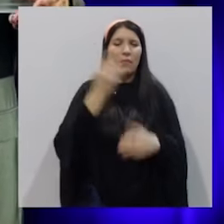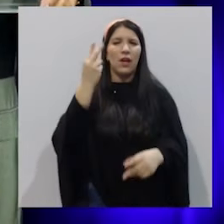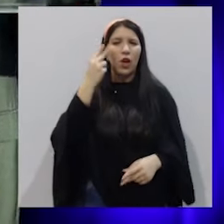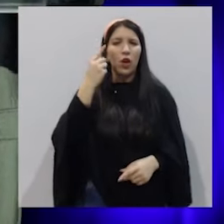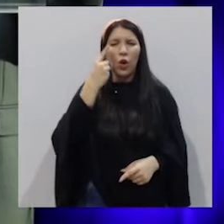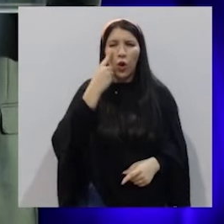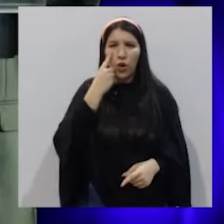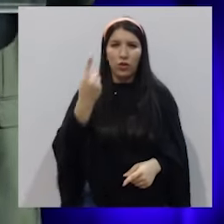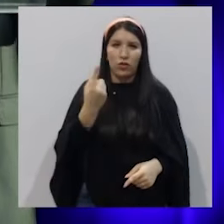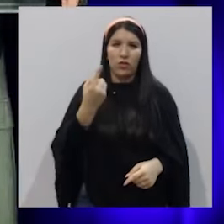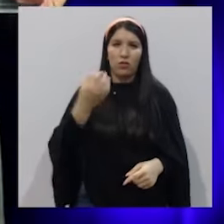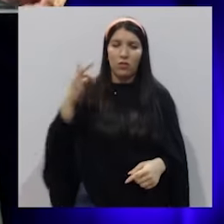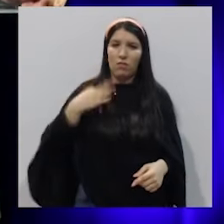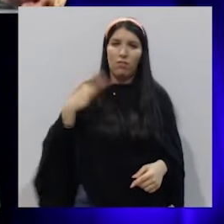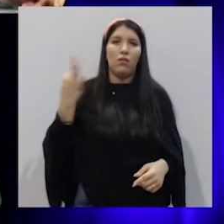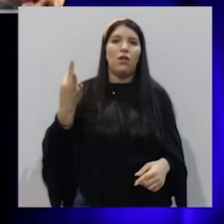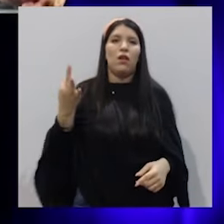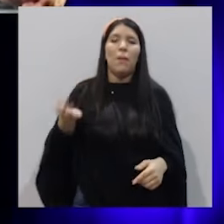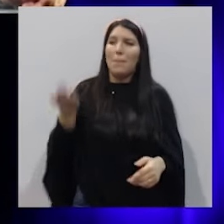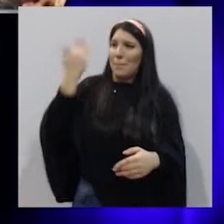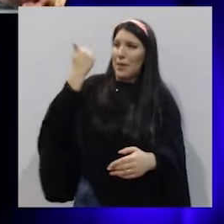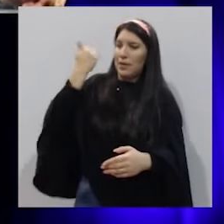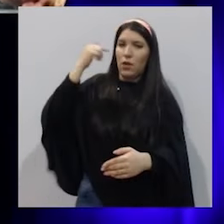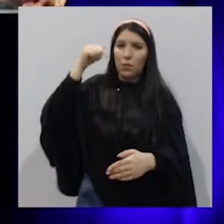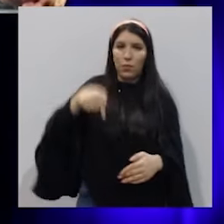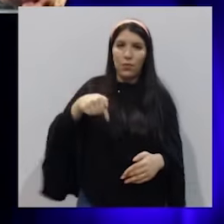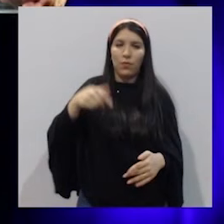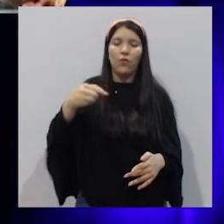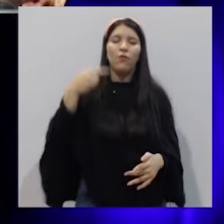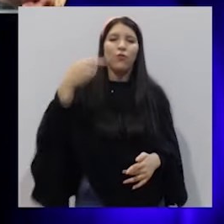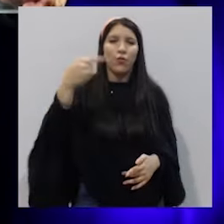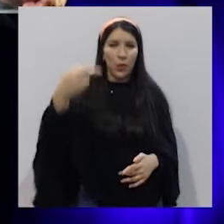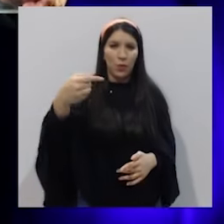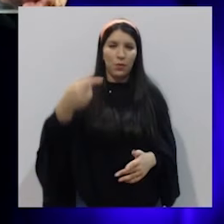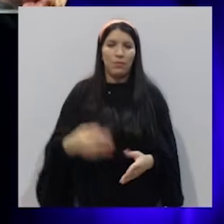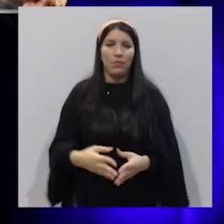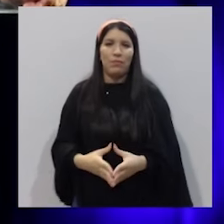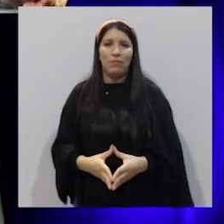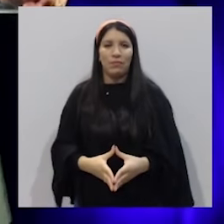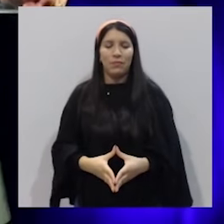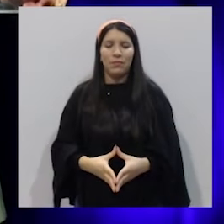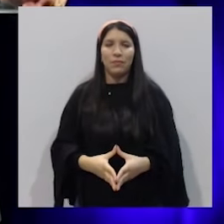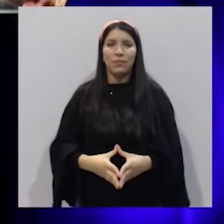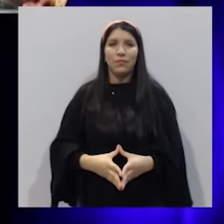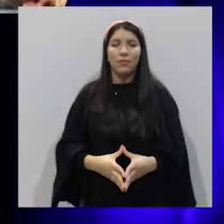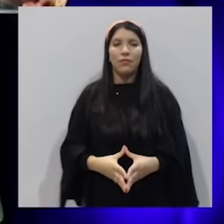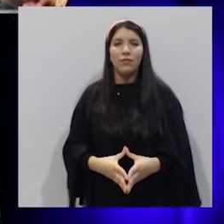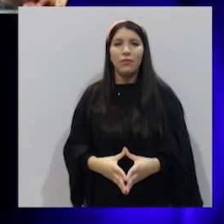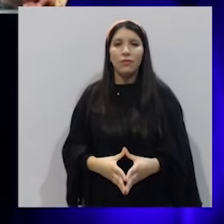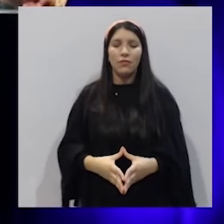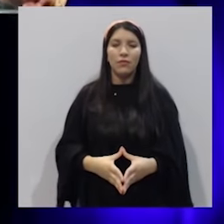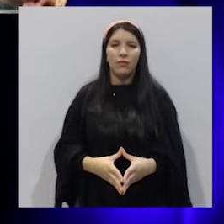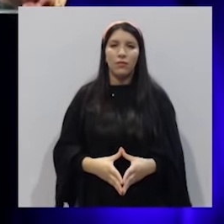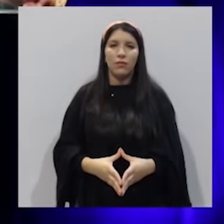mandó a los oficiales del pueblo diciendo pasada por en medio del campamento y mandar